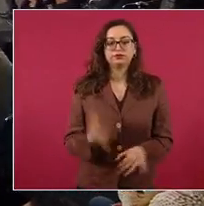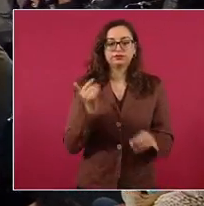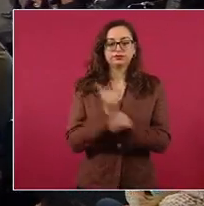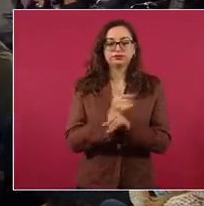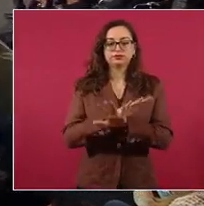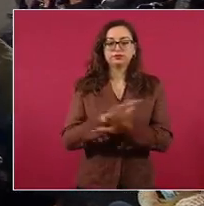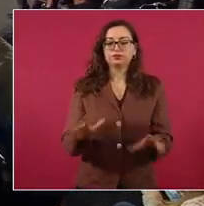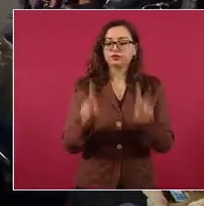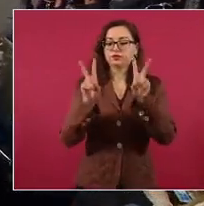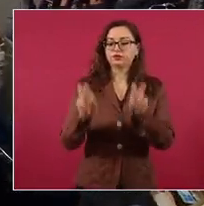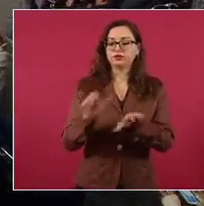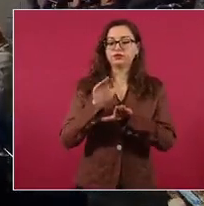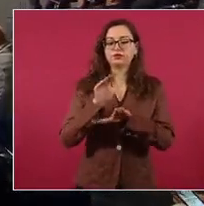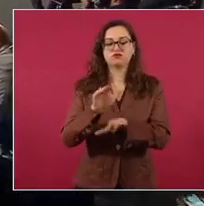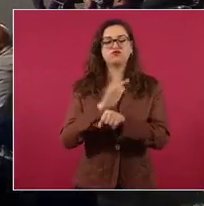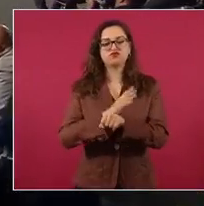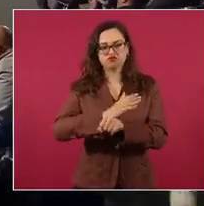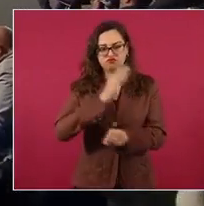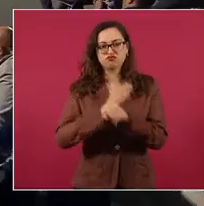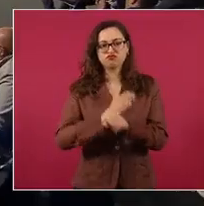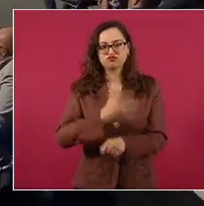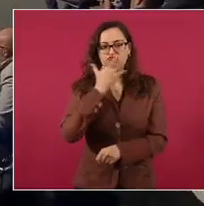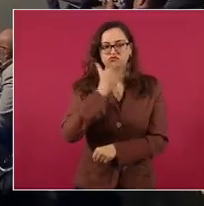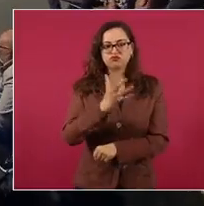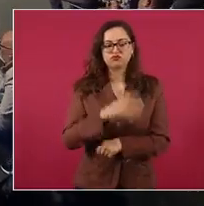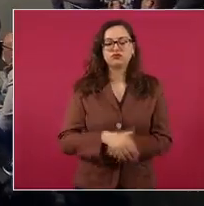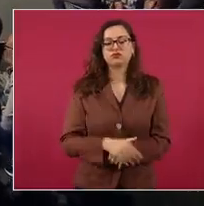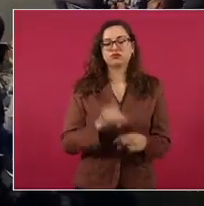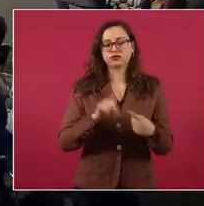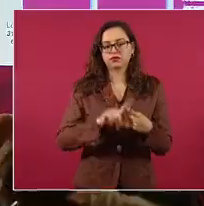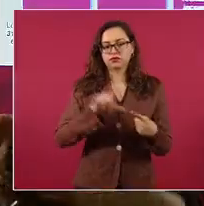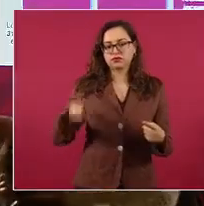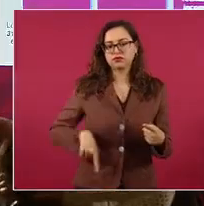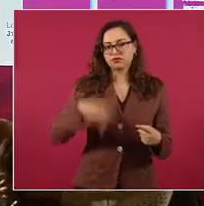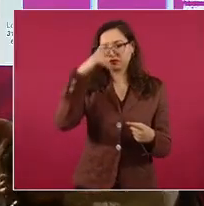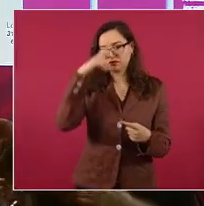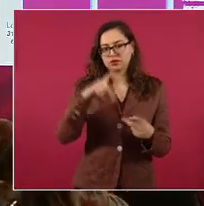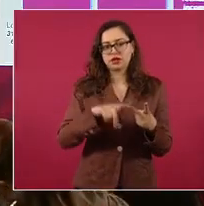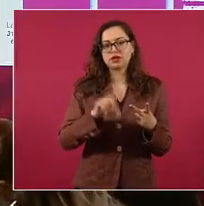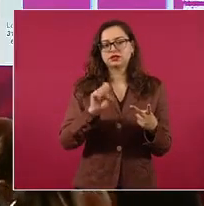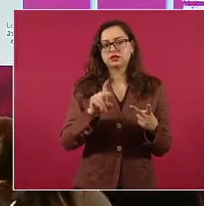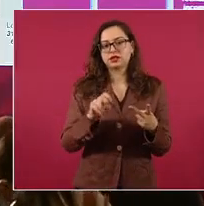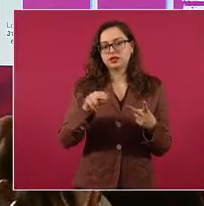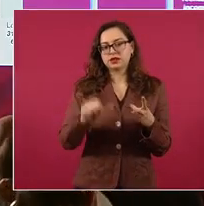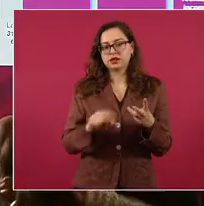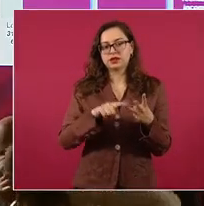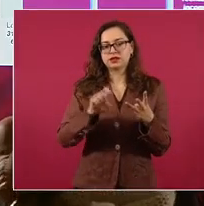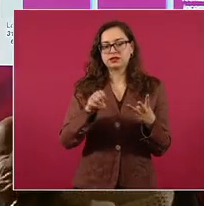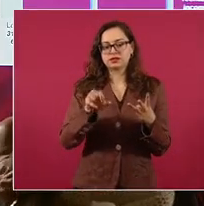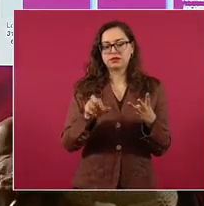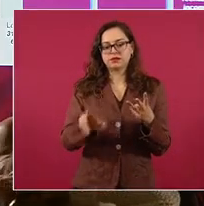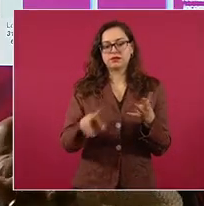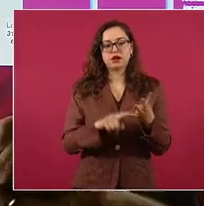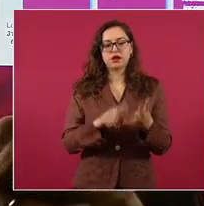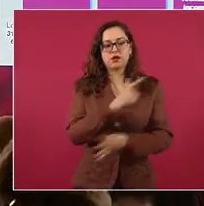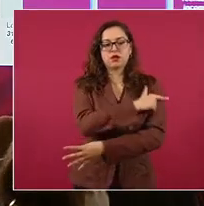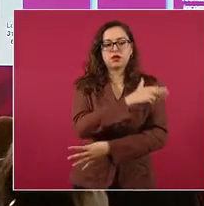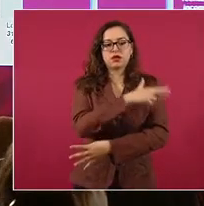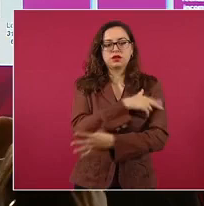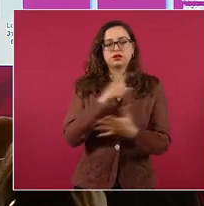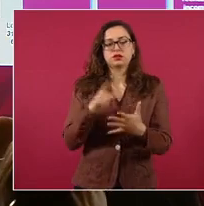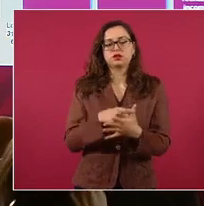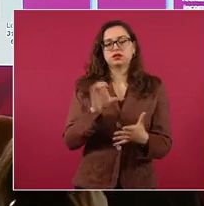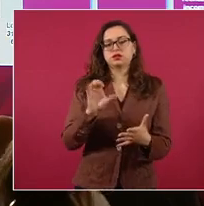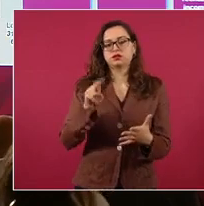de México, donde participa la SEDENA, la Secretaría de la Marina, Guardia Nacional, Centro Nacional de Inteligencia y